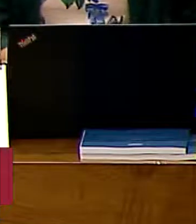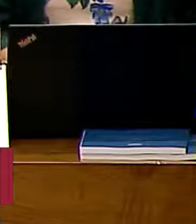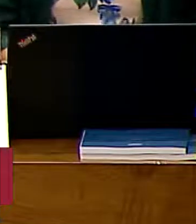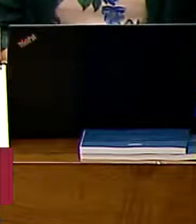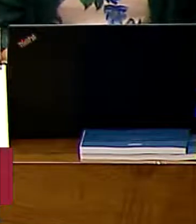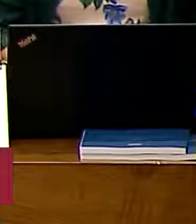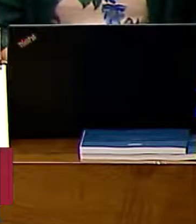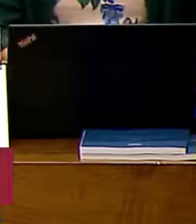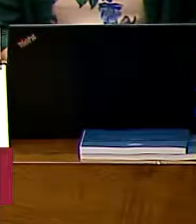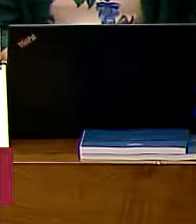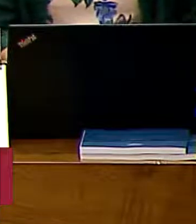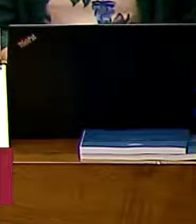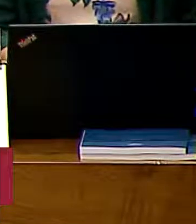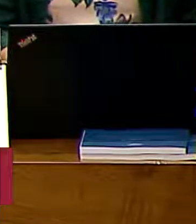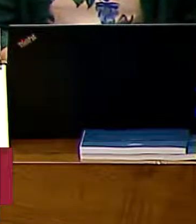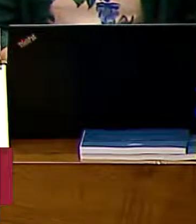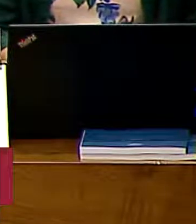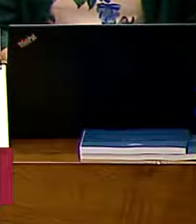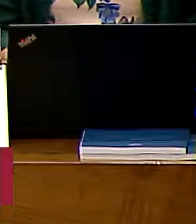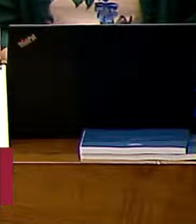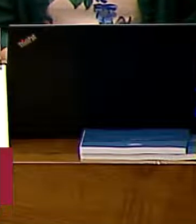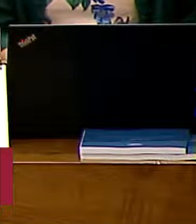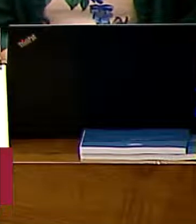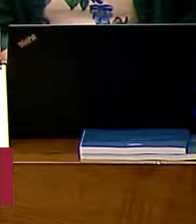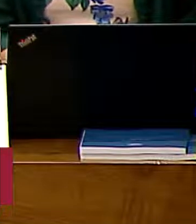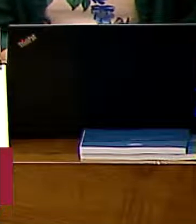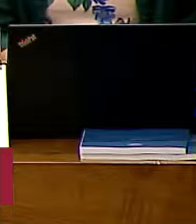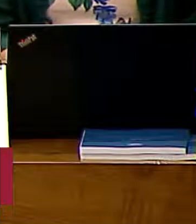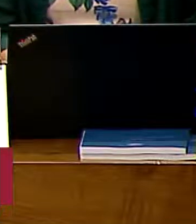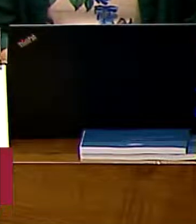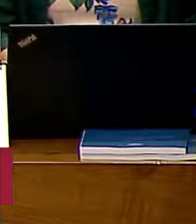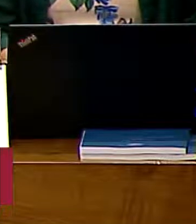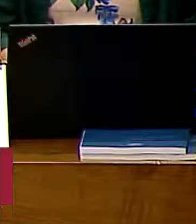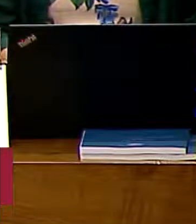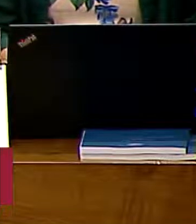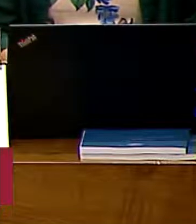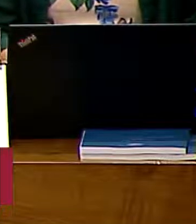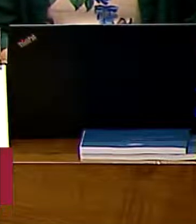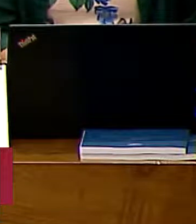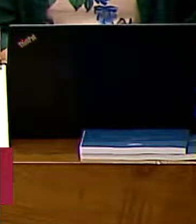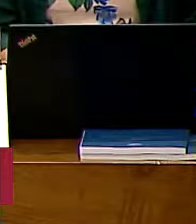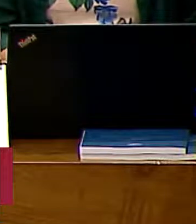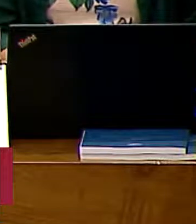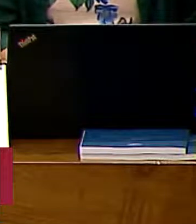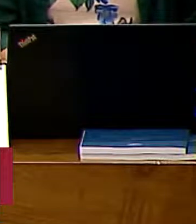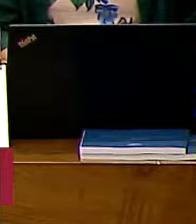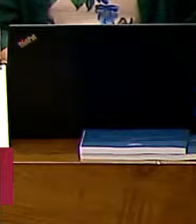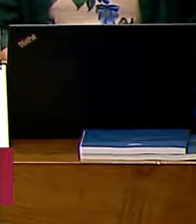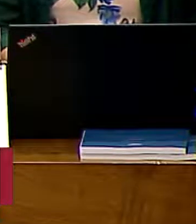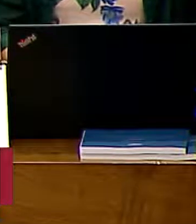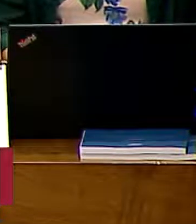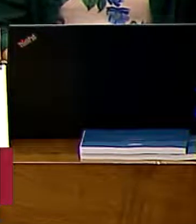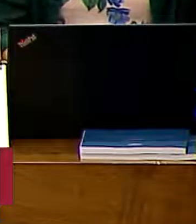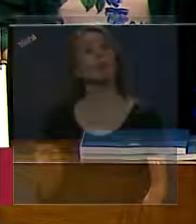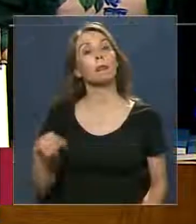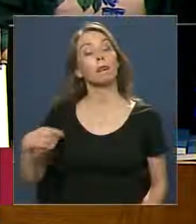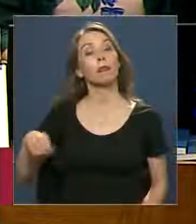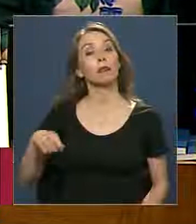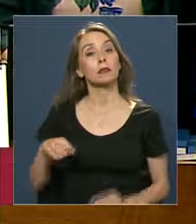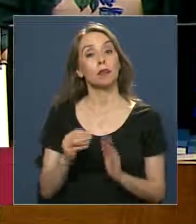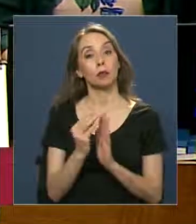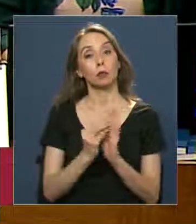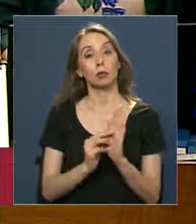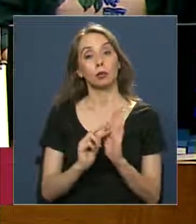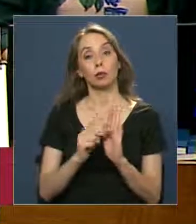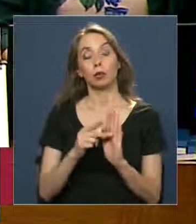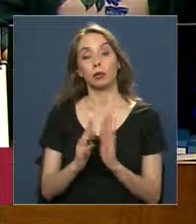En votación. Se comporten como británicos. Tiene problemas para sentarse. Las modificaciones incorporadas por el Senado, por